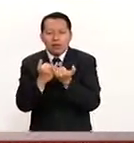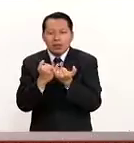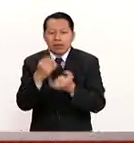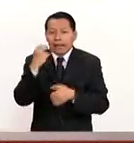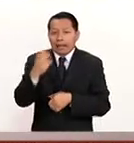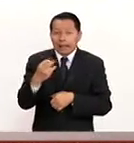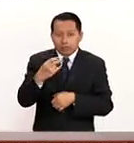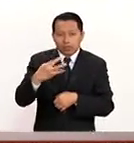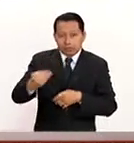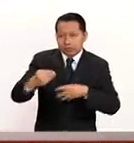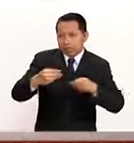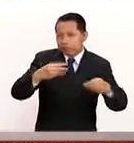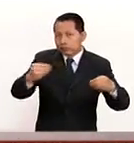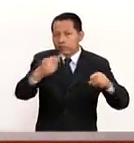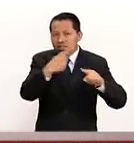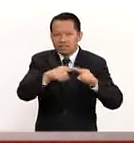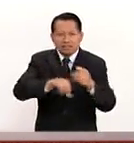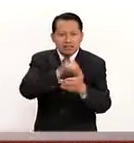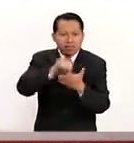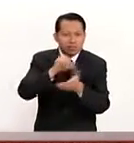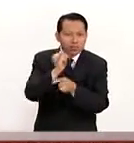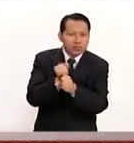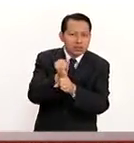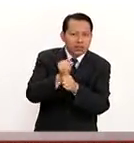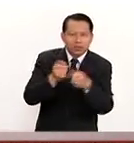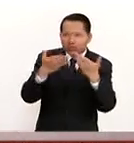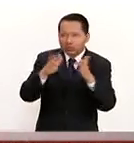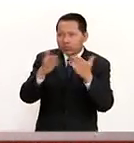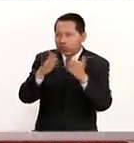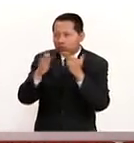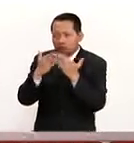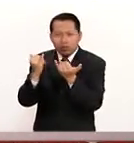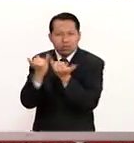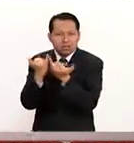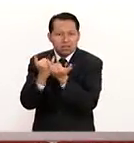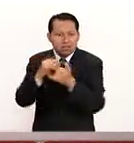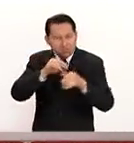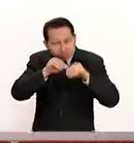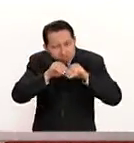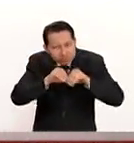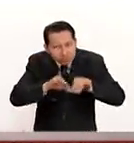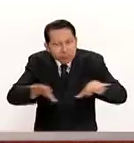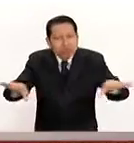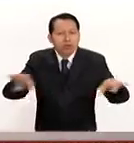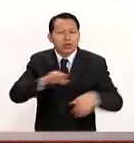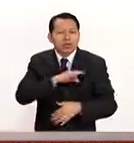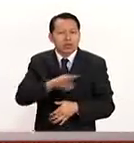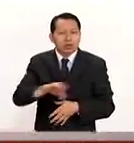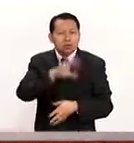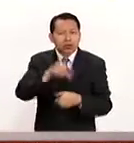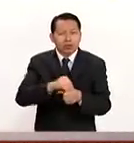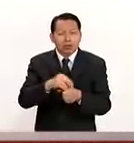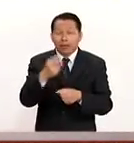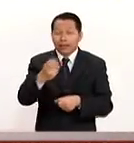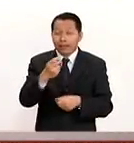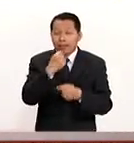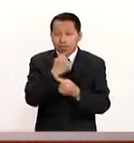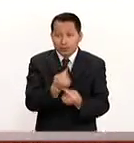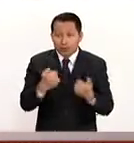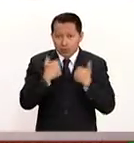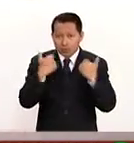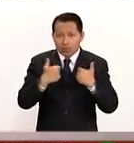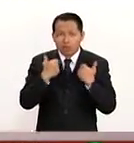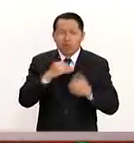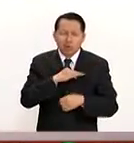pueda replicar en otros centros de investigación pública y en otros espacios de esta naturaleza en nuestro país, a fin de que finalmente los chicos, por ejemplo, sí hay,